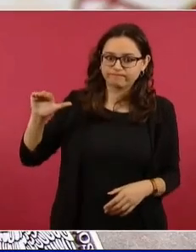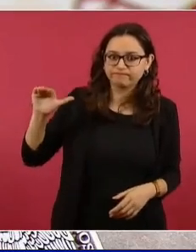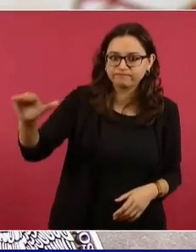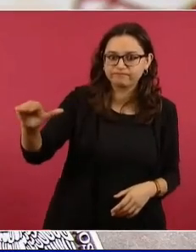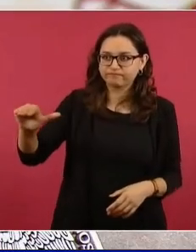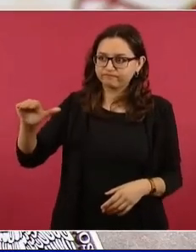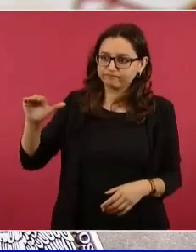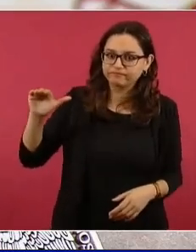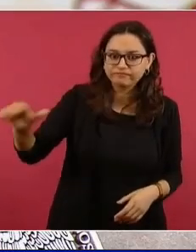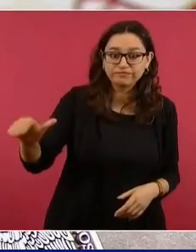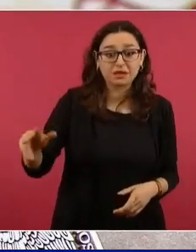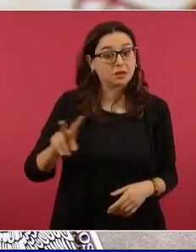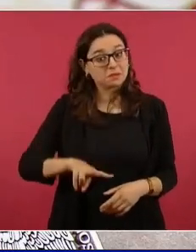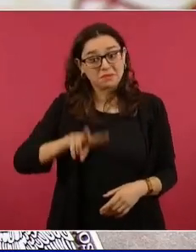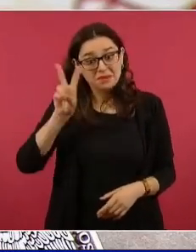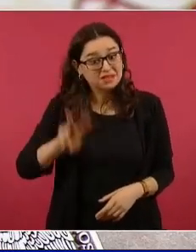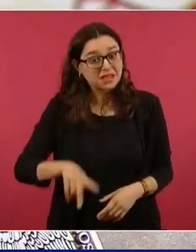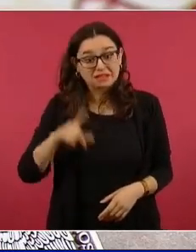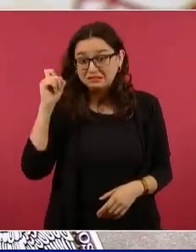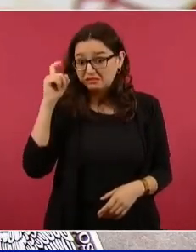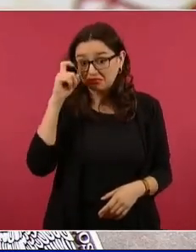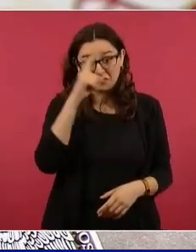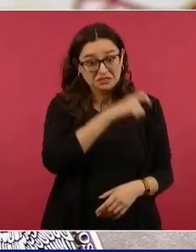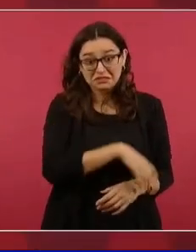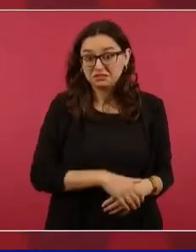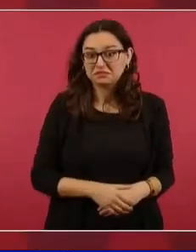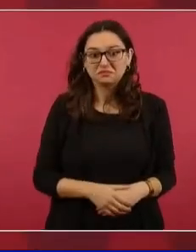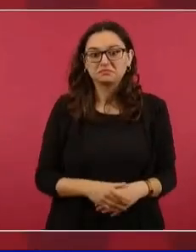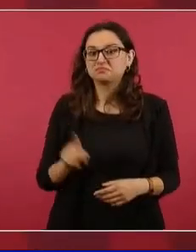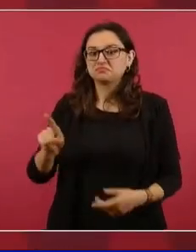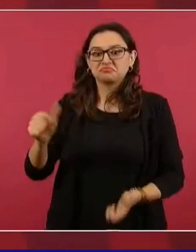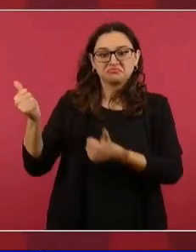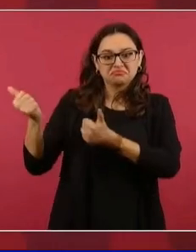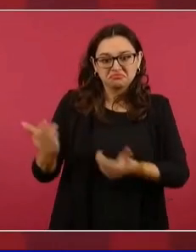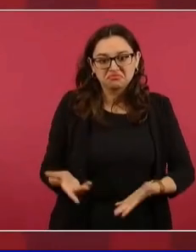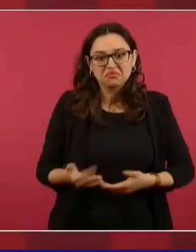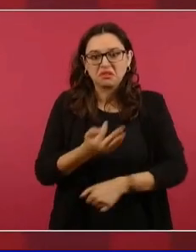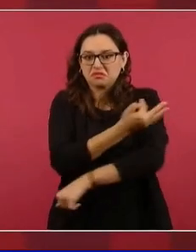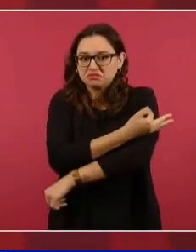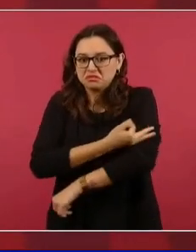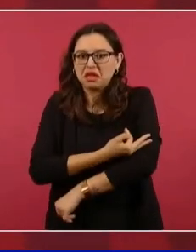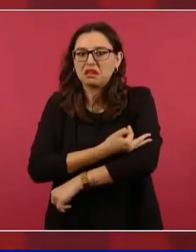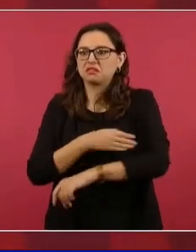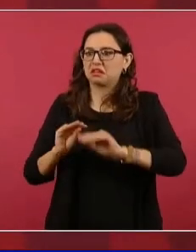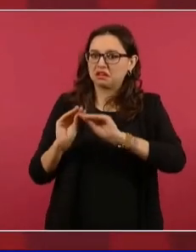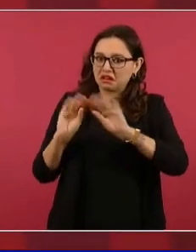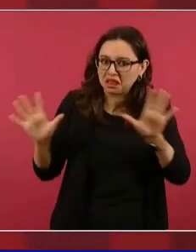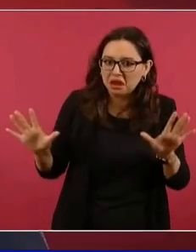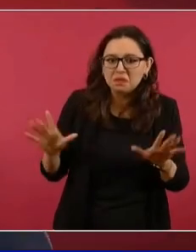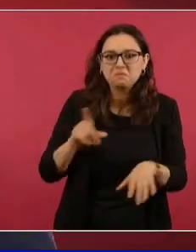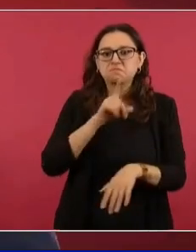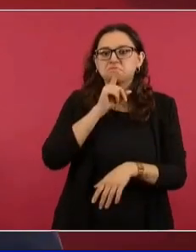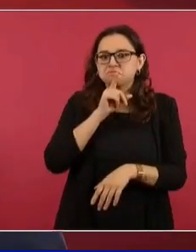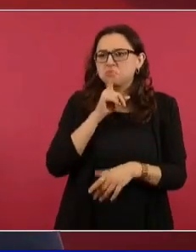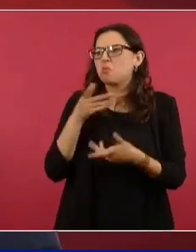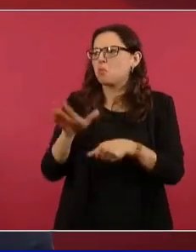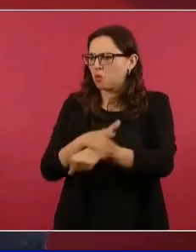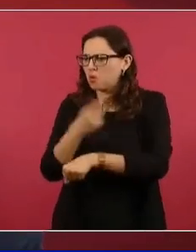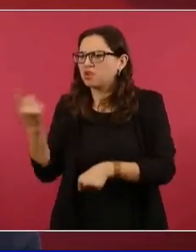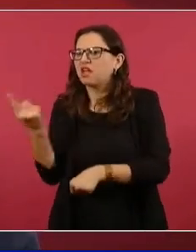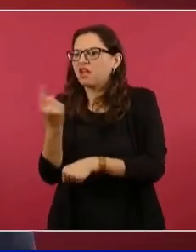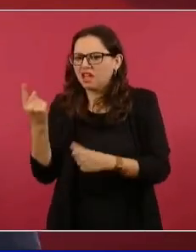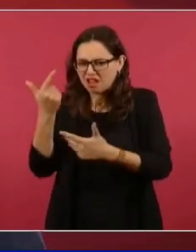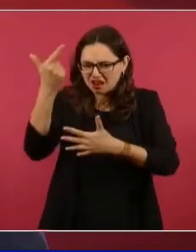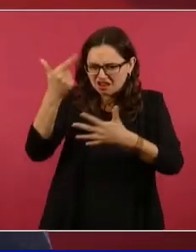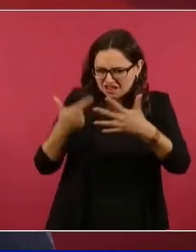muy tormentoso a través del mecanismo COVAX. Entregas tardías, poca claridad en cuáles son los criterios de asignación, tanto